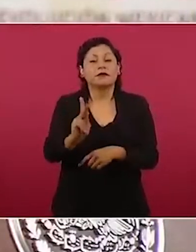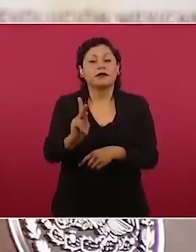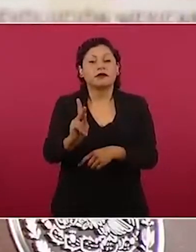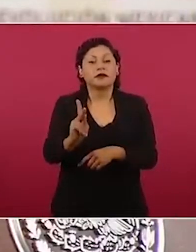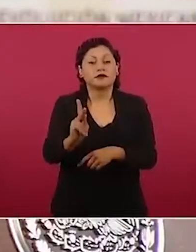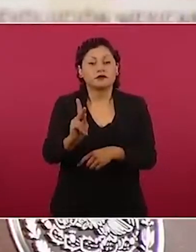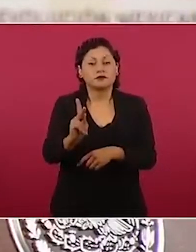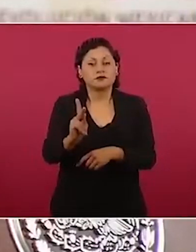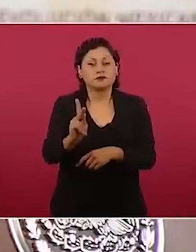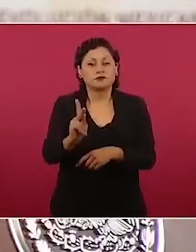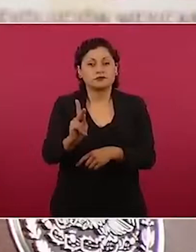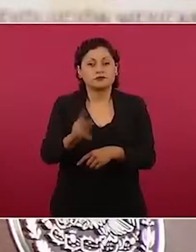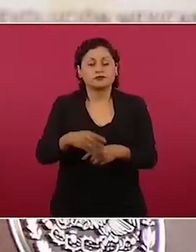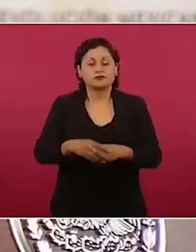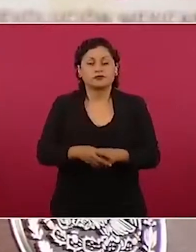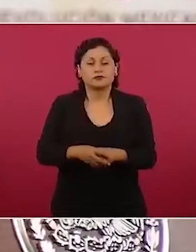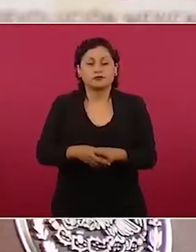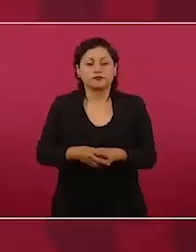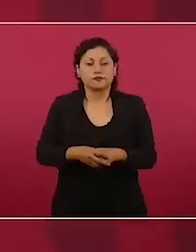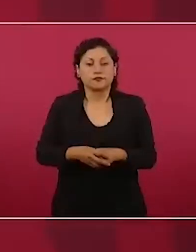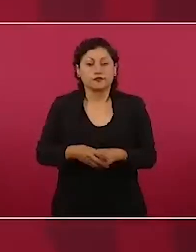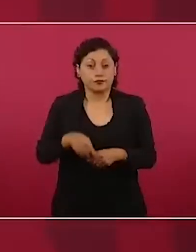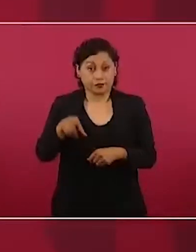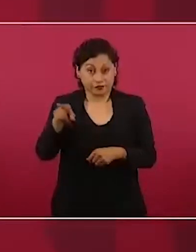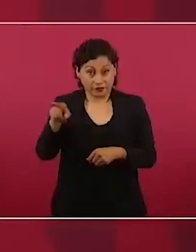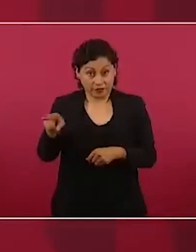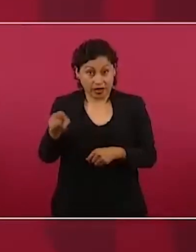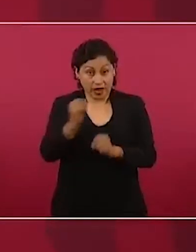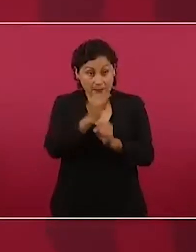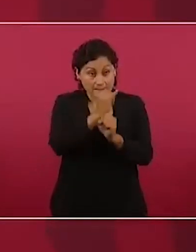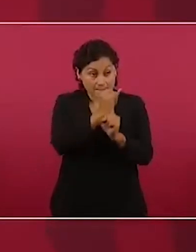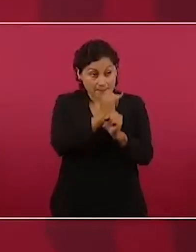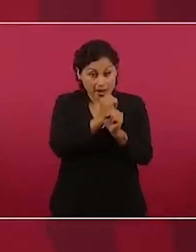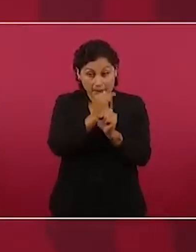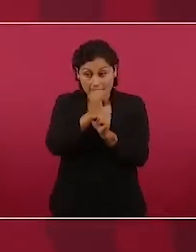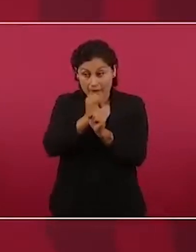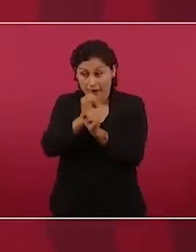recogió los cables